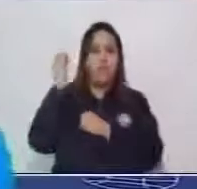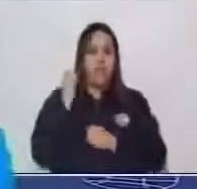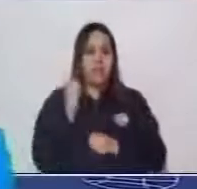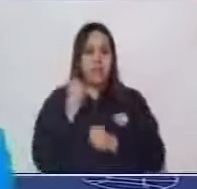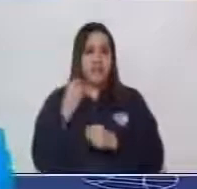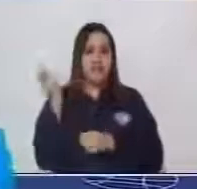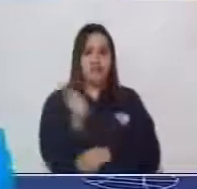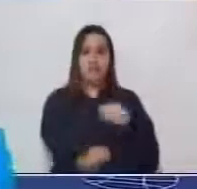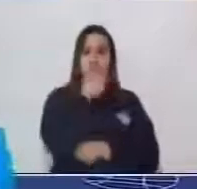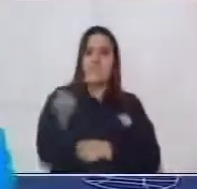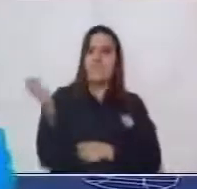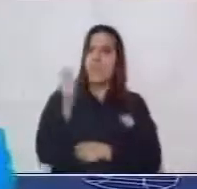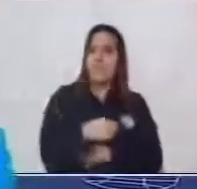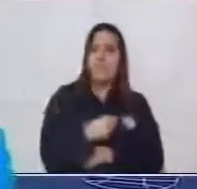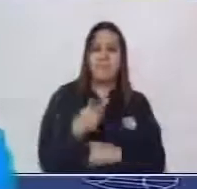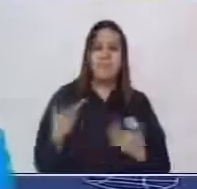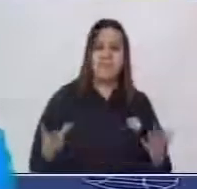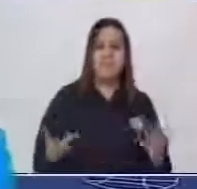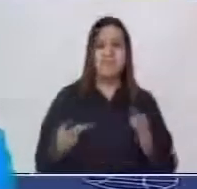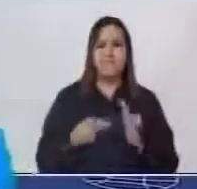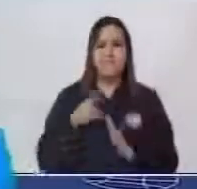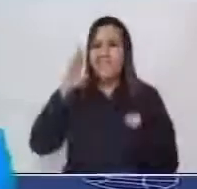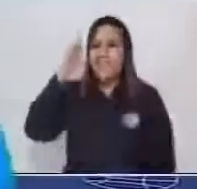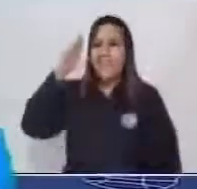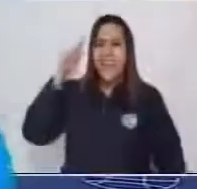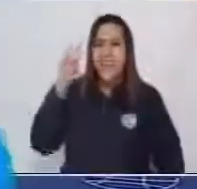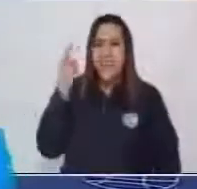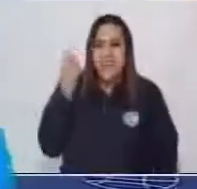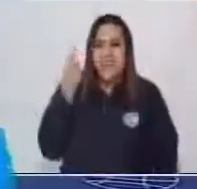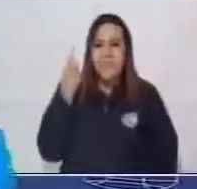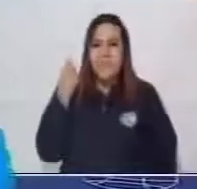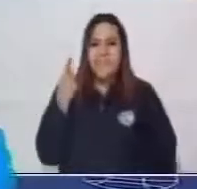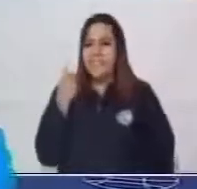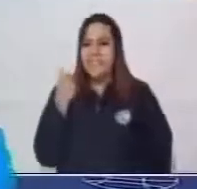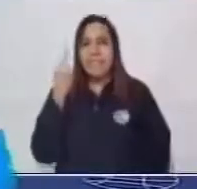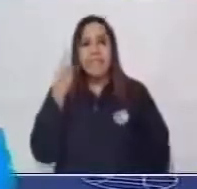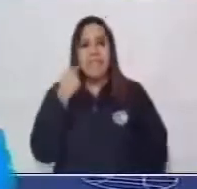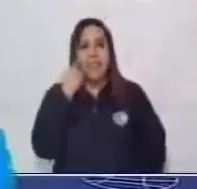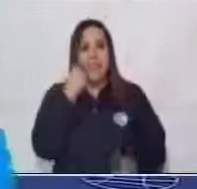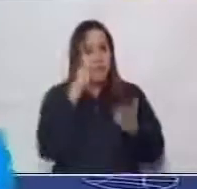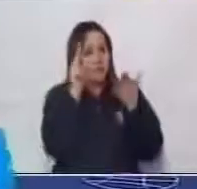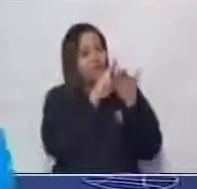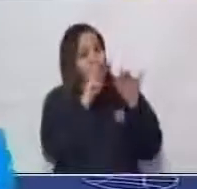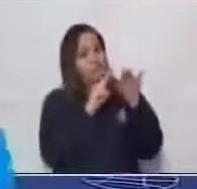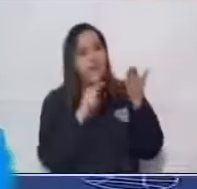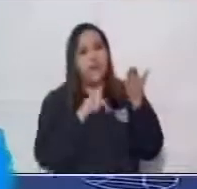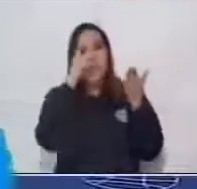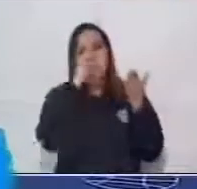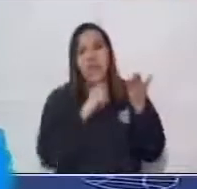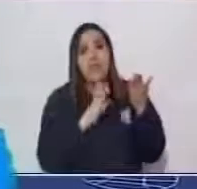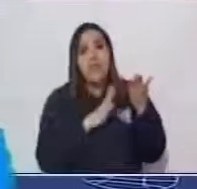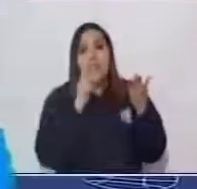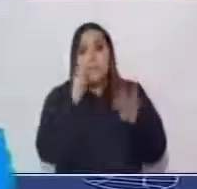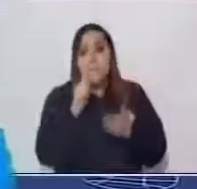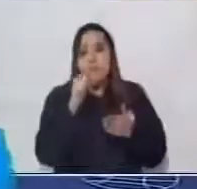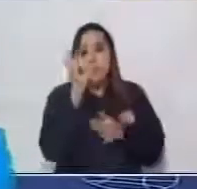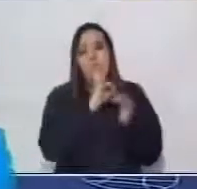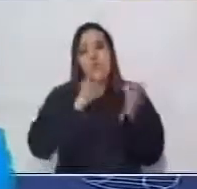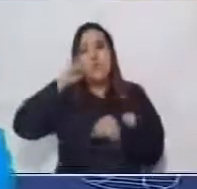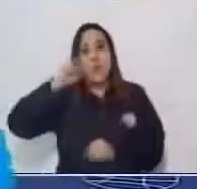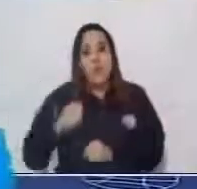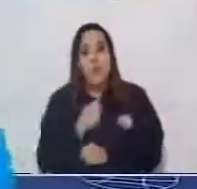signos de puntuación, cómo se comportaba él? Llevaba el casco en los pies, entró sobre la cabeza. ¿Cómo se estaba comportando